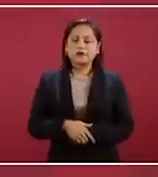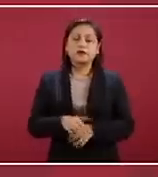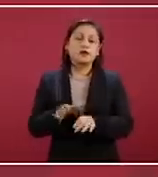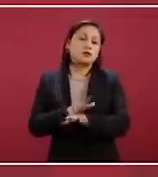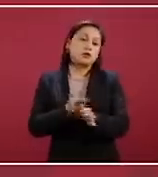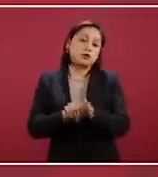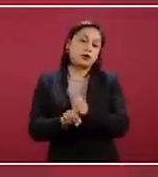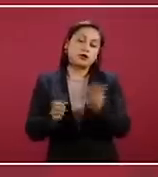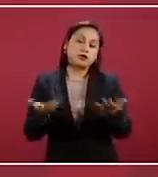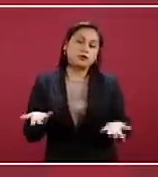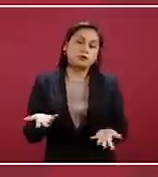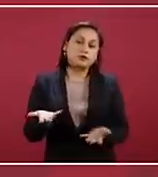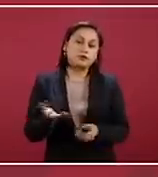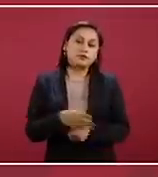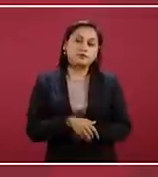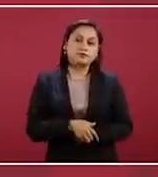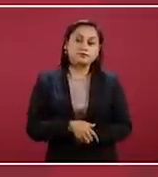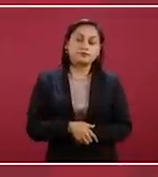diferendo